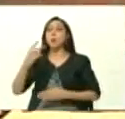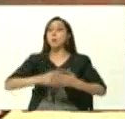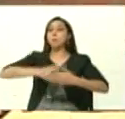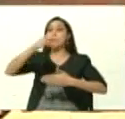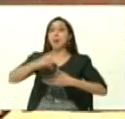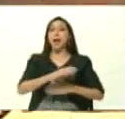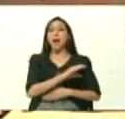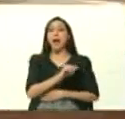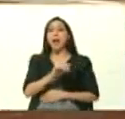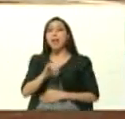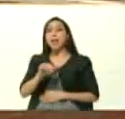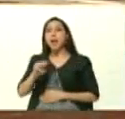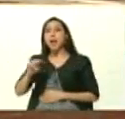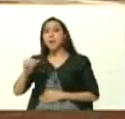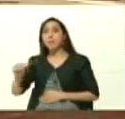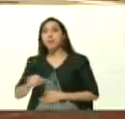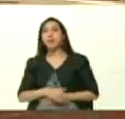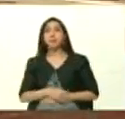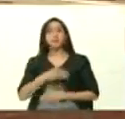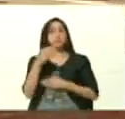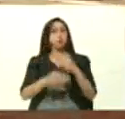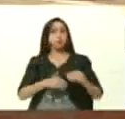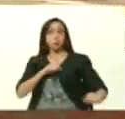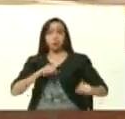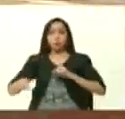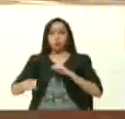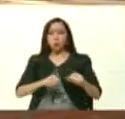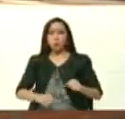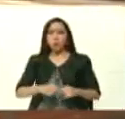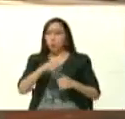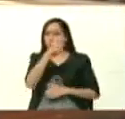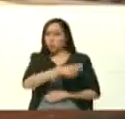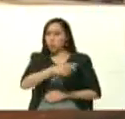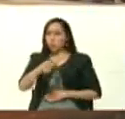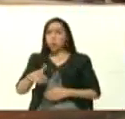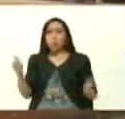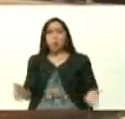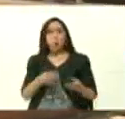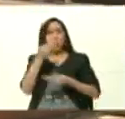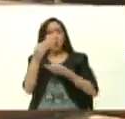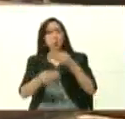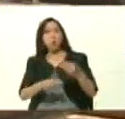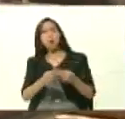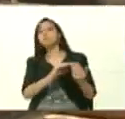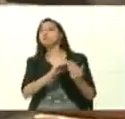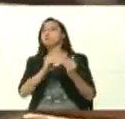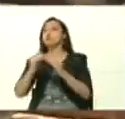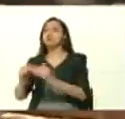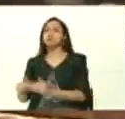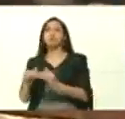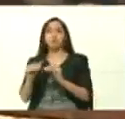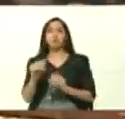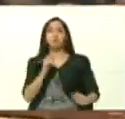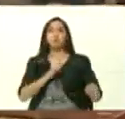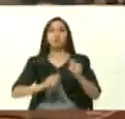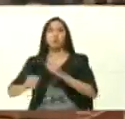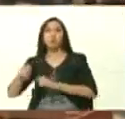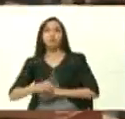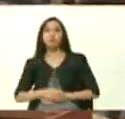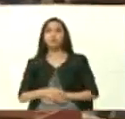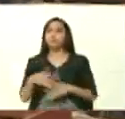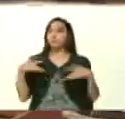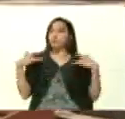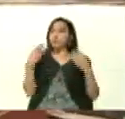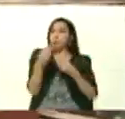la Feria del Campo Soberano y el Movimiento Nacional de Emprendedores ha tomado esta comunidad. A propósito de esta actividad, se